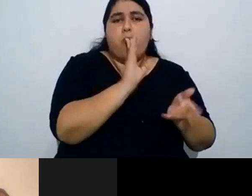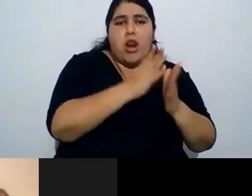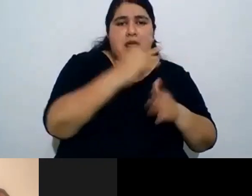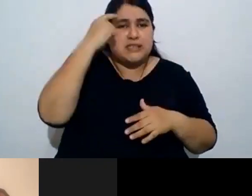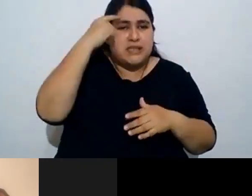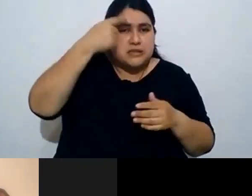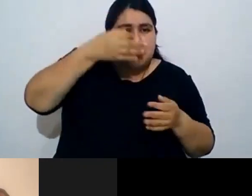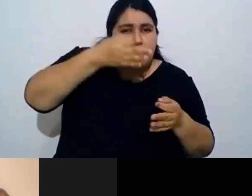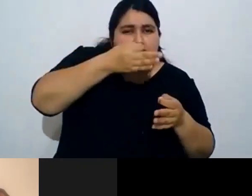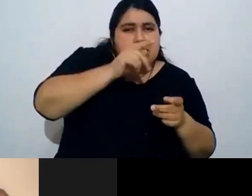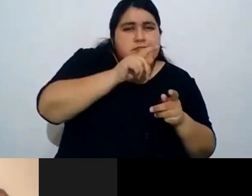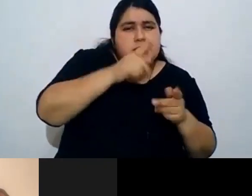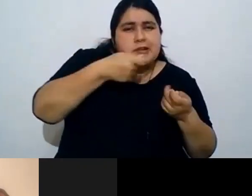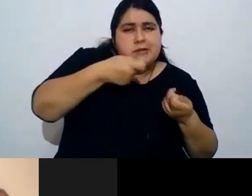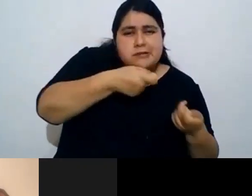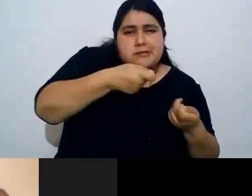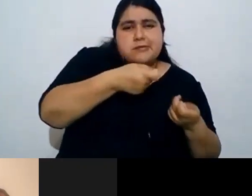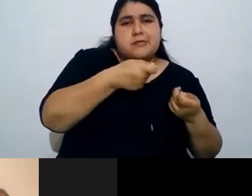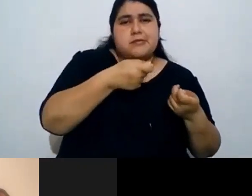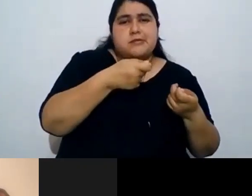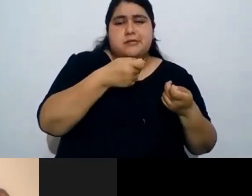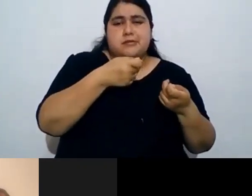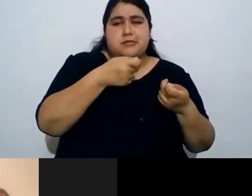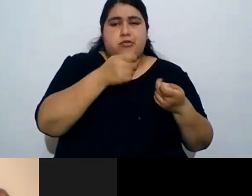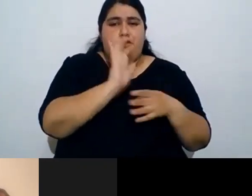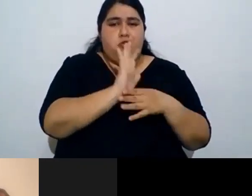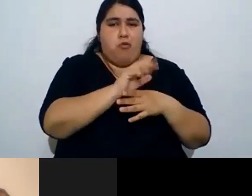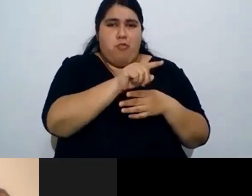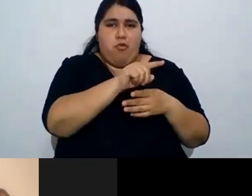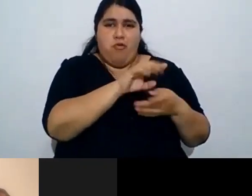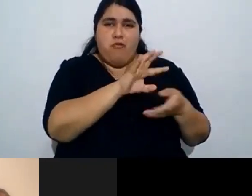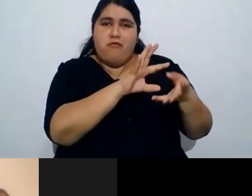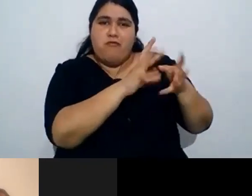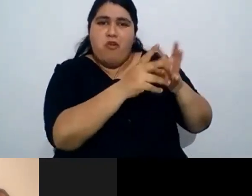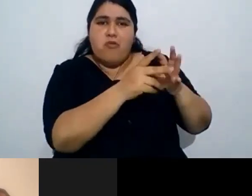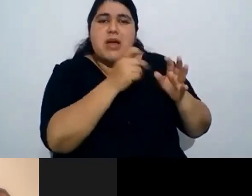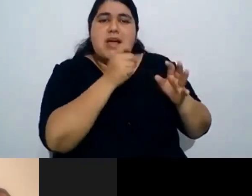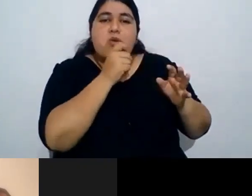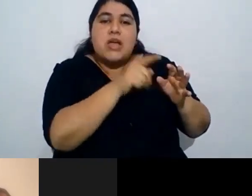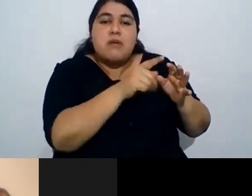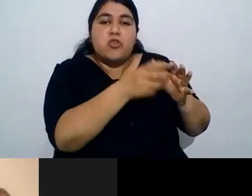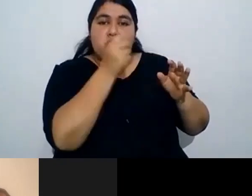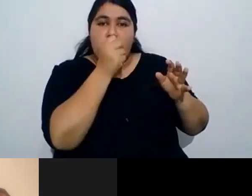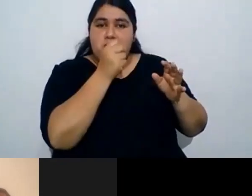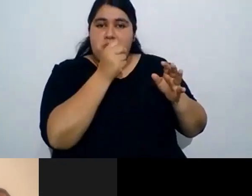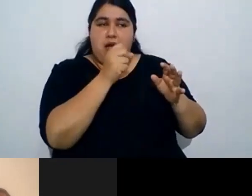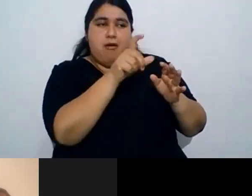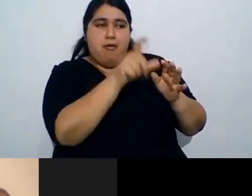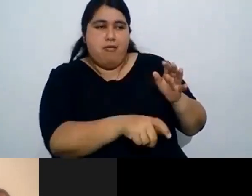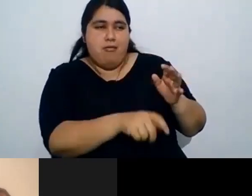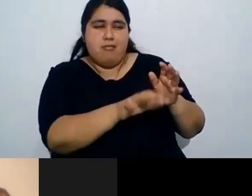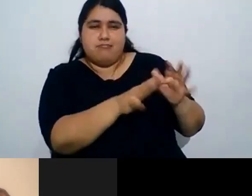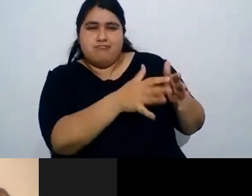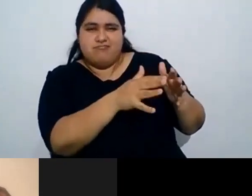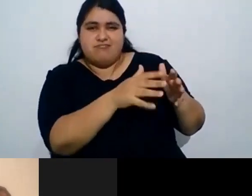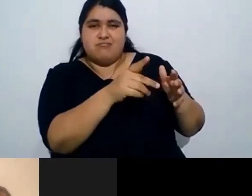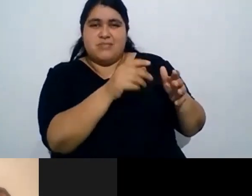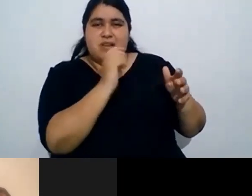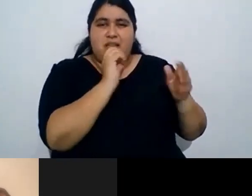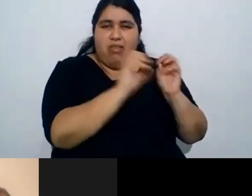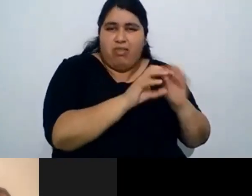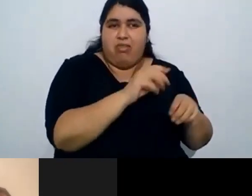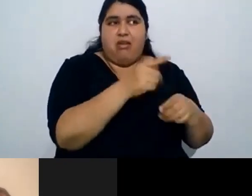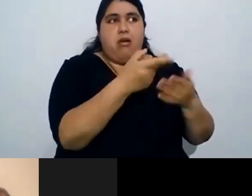donde se utiliza el cuerpo como forma de ejemplo, de mal ejemplo más bien, para que no se